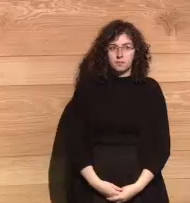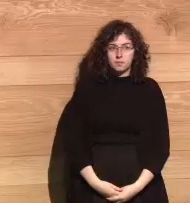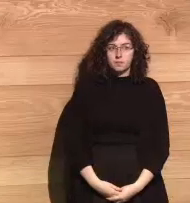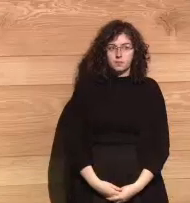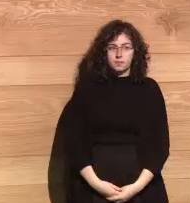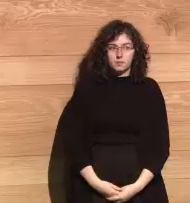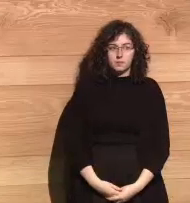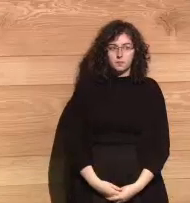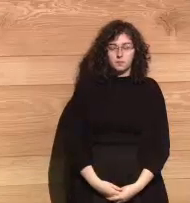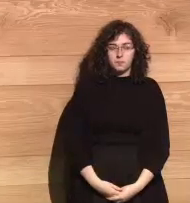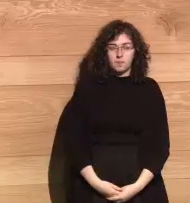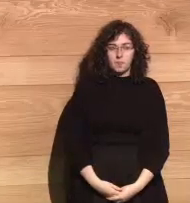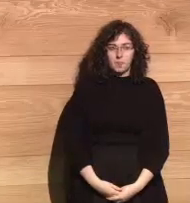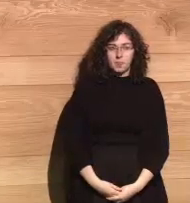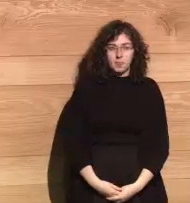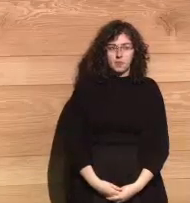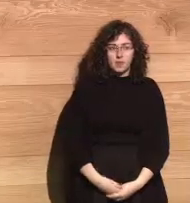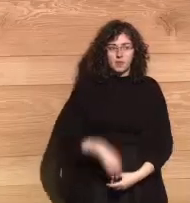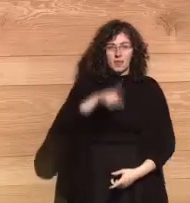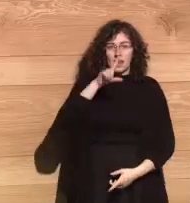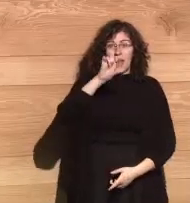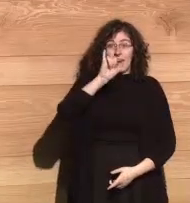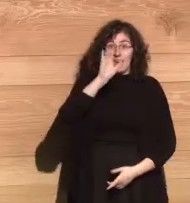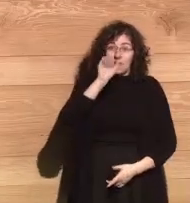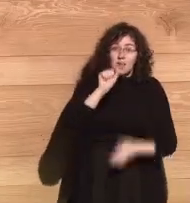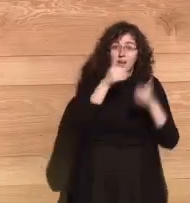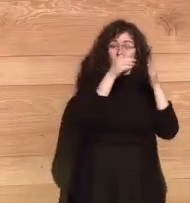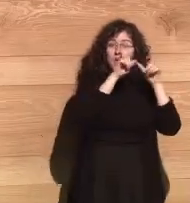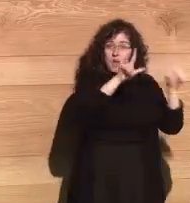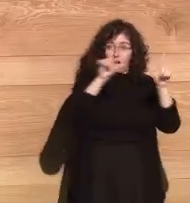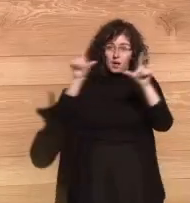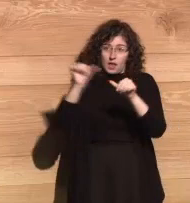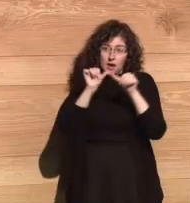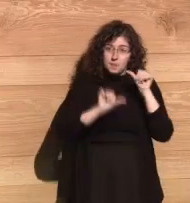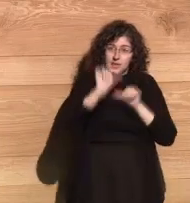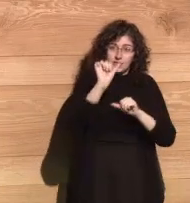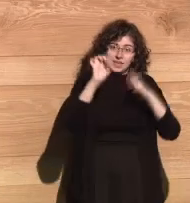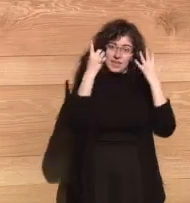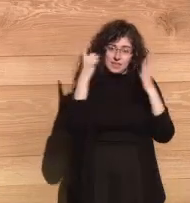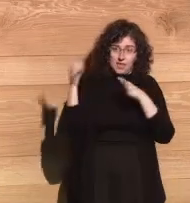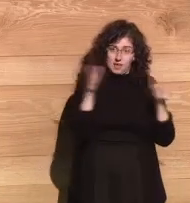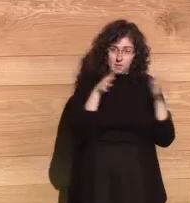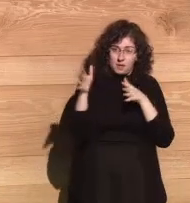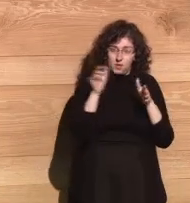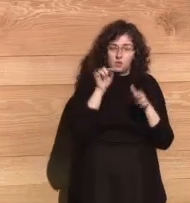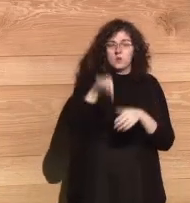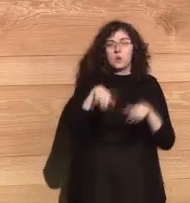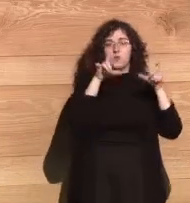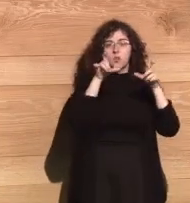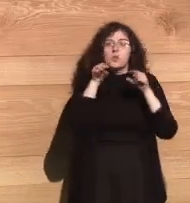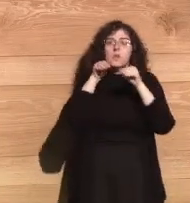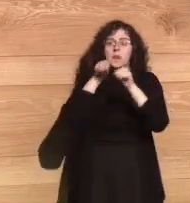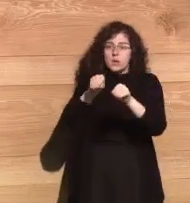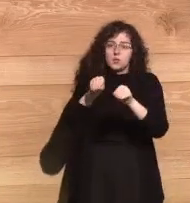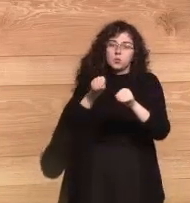Y os esperamos en Leica Gallery, si queréis, a partir del día 6, para Vengan, que vengan veáis todos. sus fotografías. El acceso